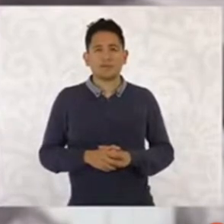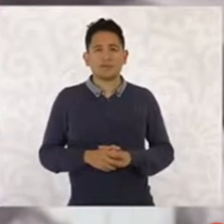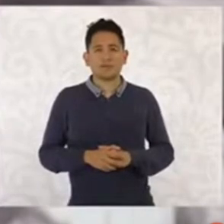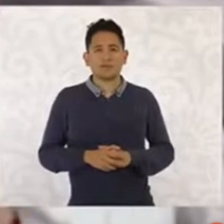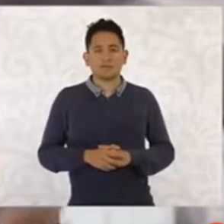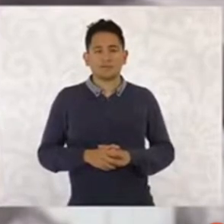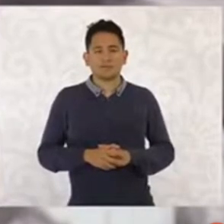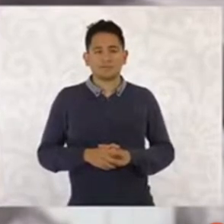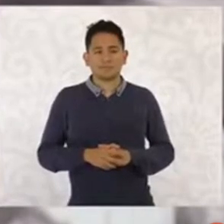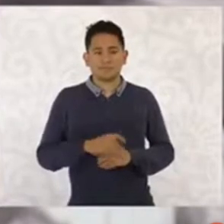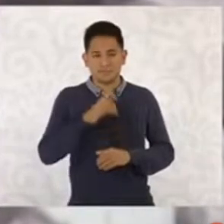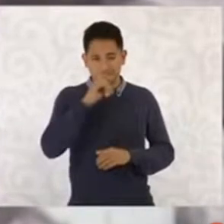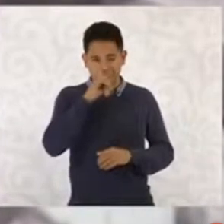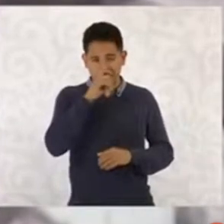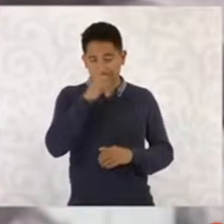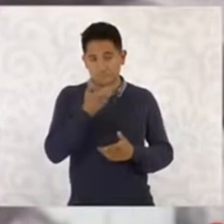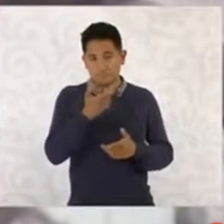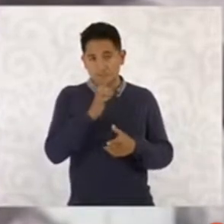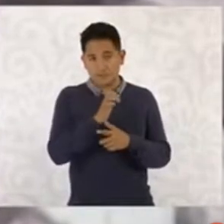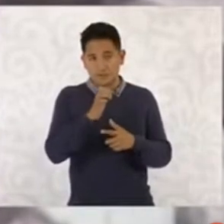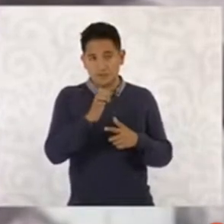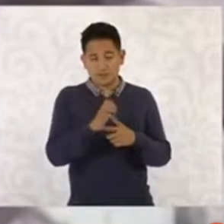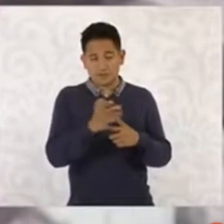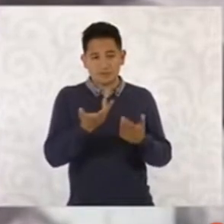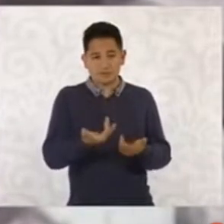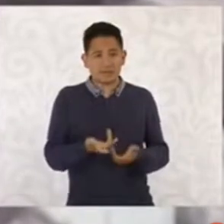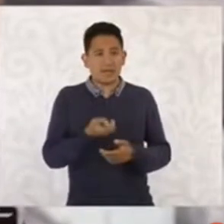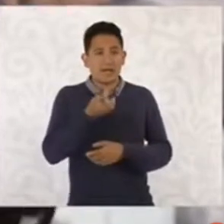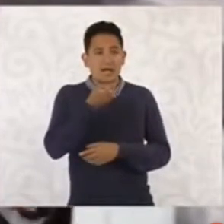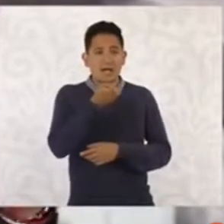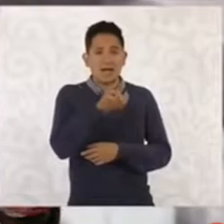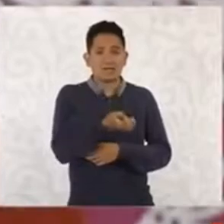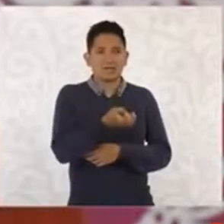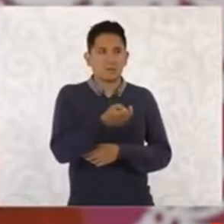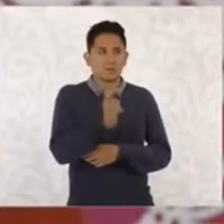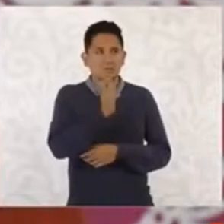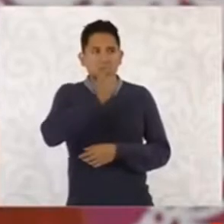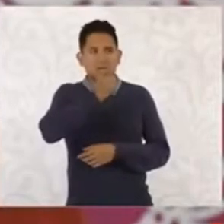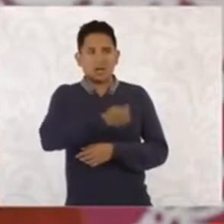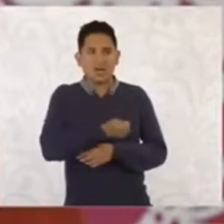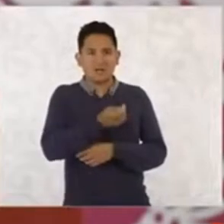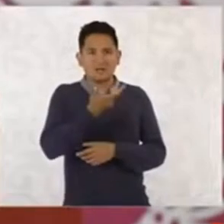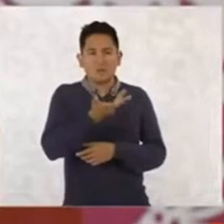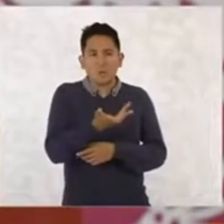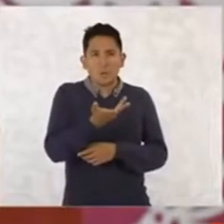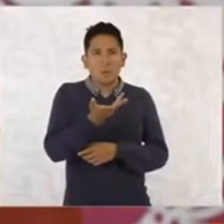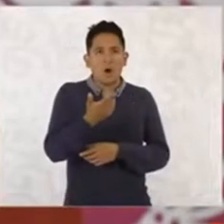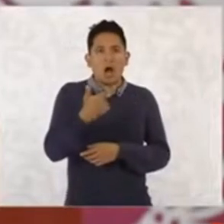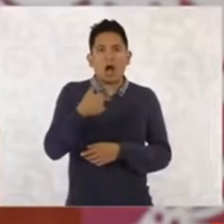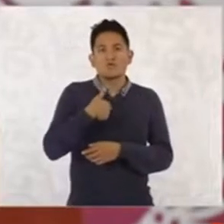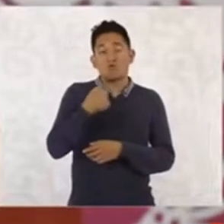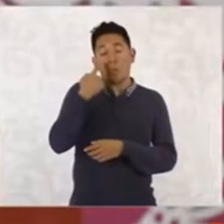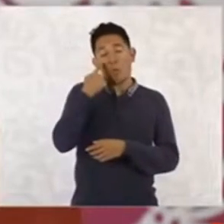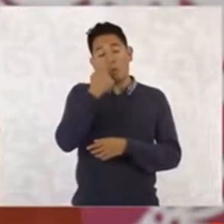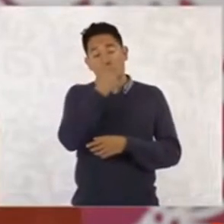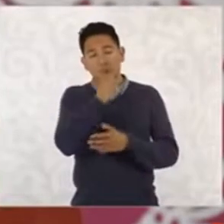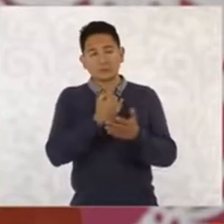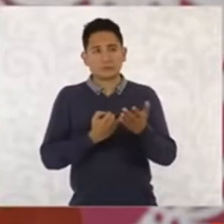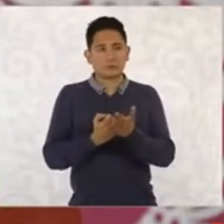una determinación legal, no fue al arbitrio de alguien, fue un cambio de